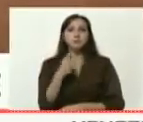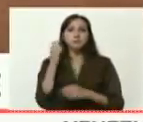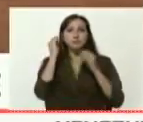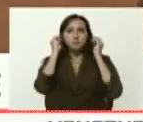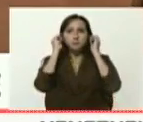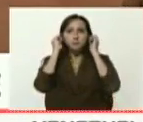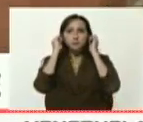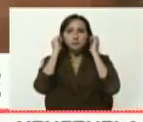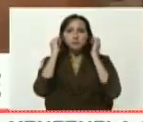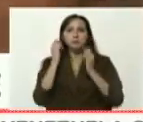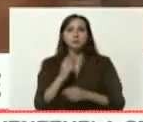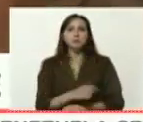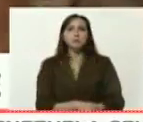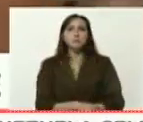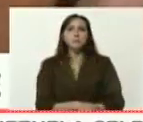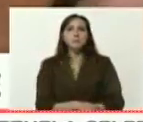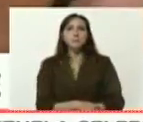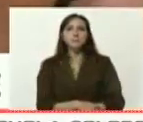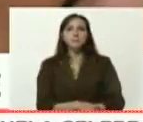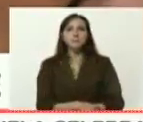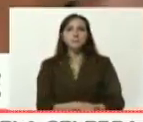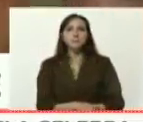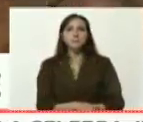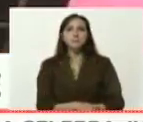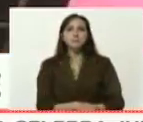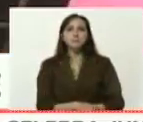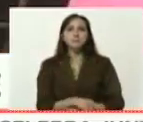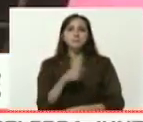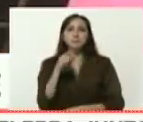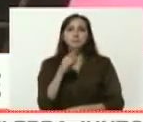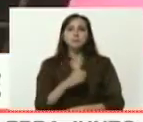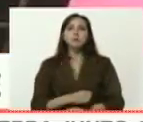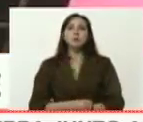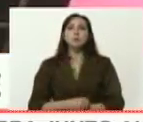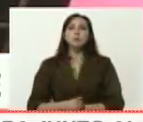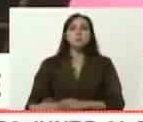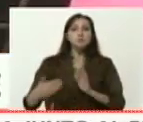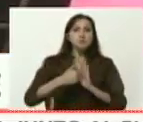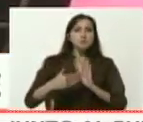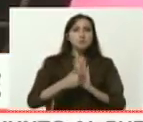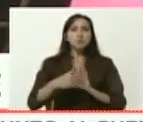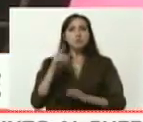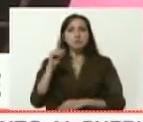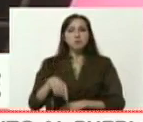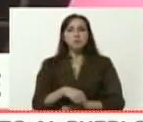hermano, y aquí está un hijo de Santiago.